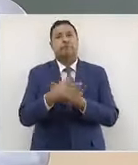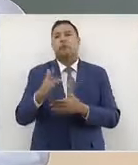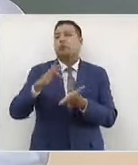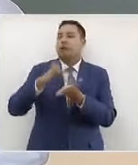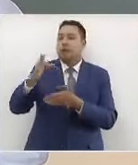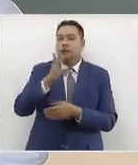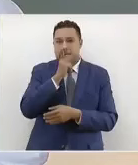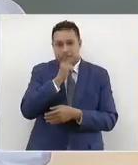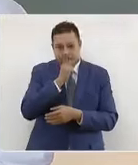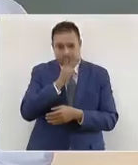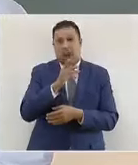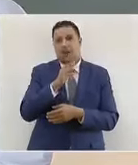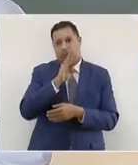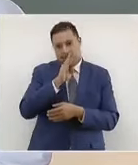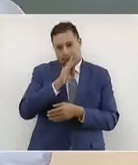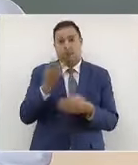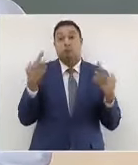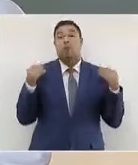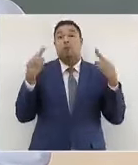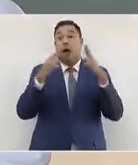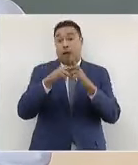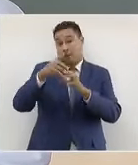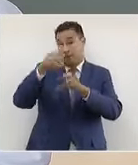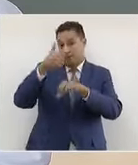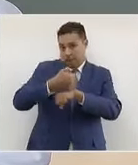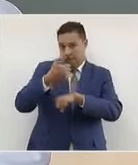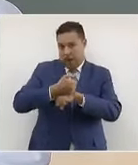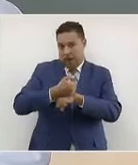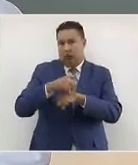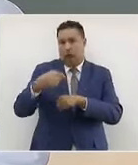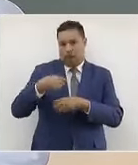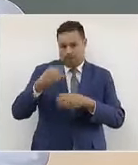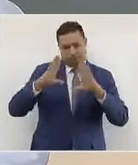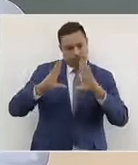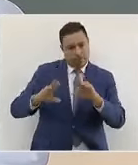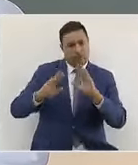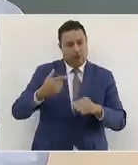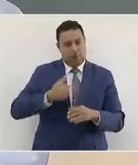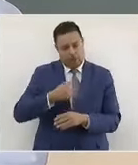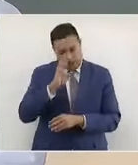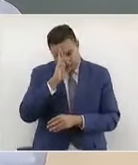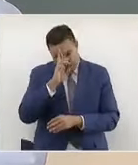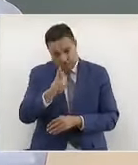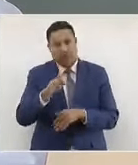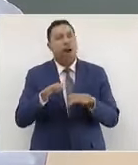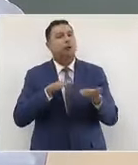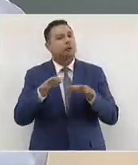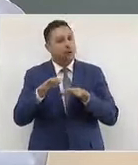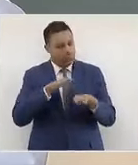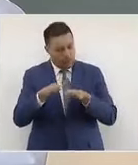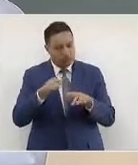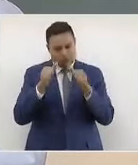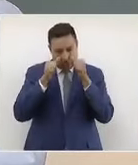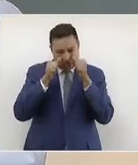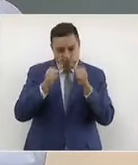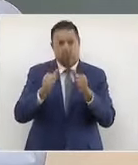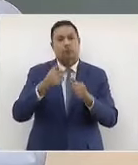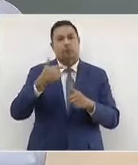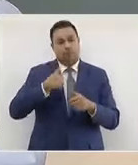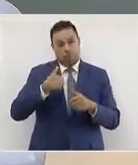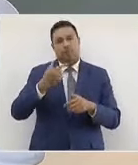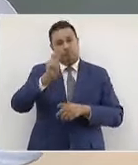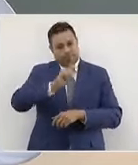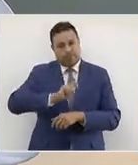padres, profesores de primaria, quienes me inculcaron el valor de trabajar, respetar y dedicar mi atención al desarrollo